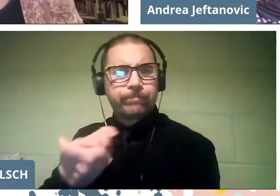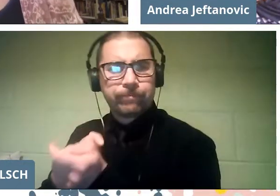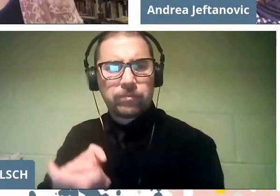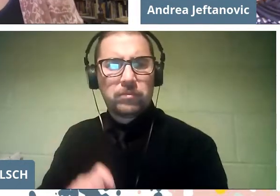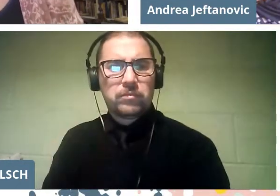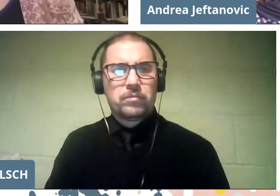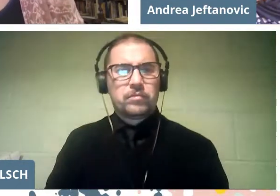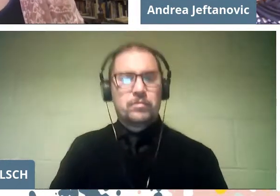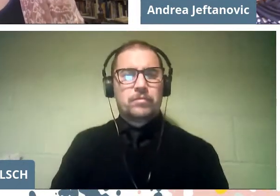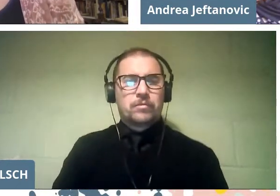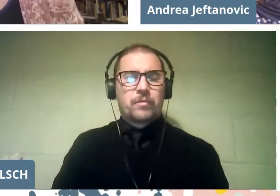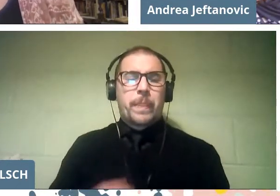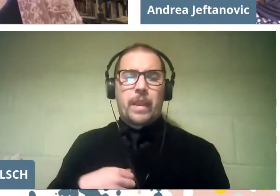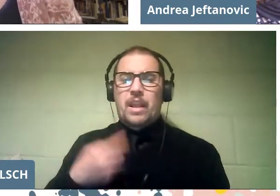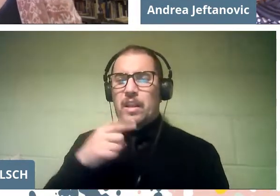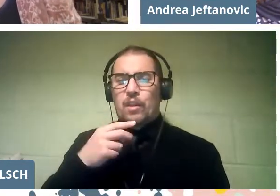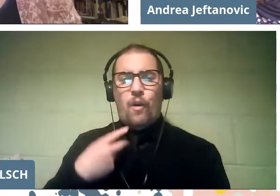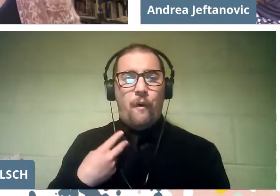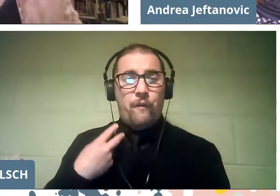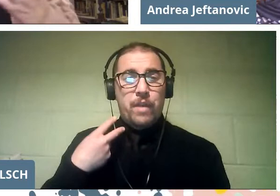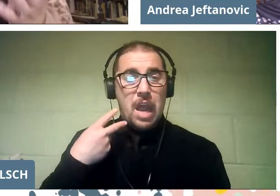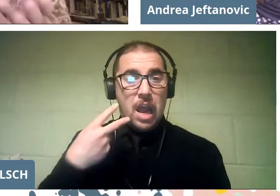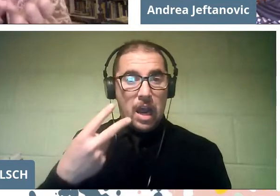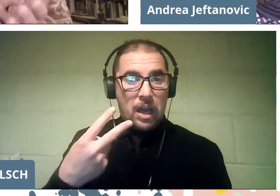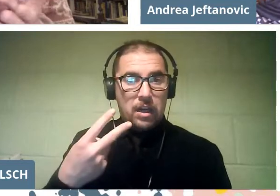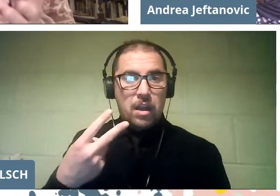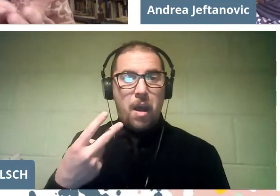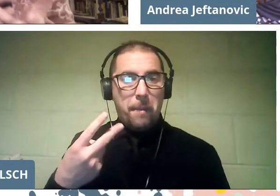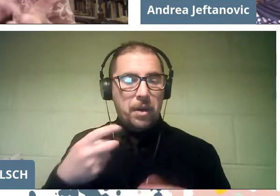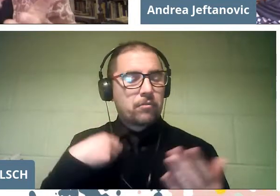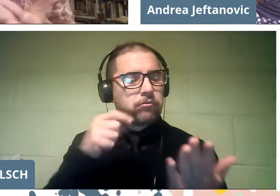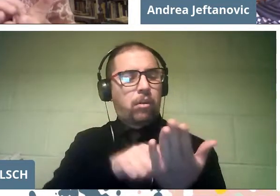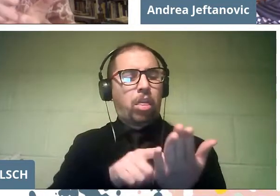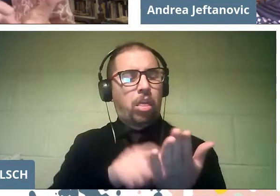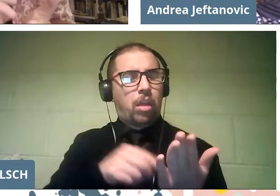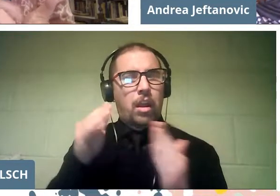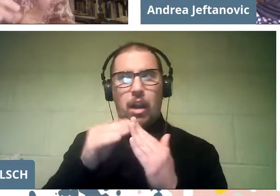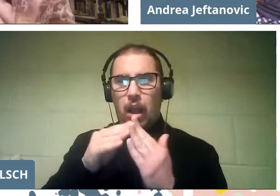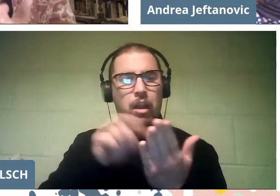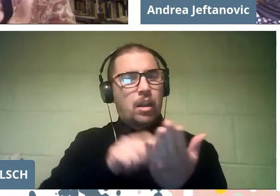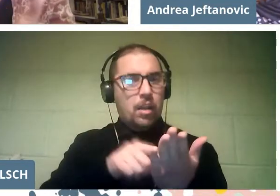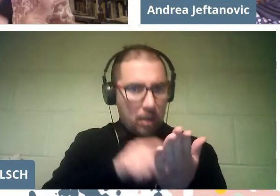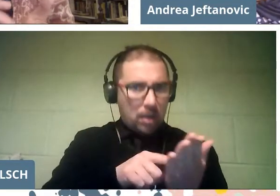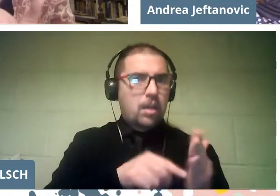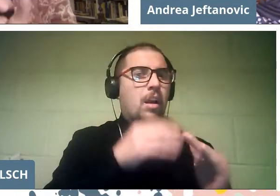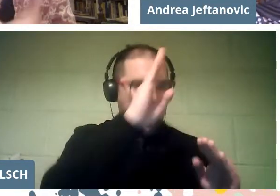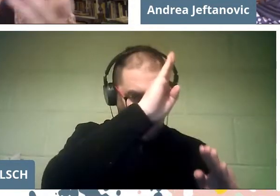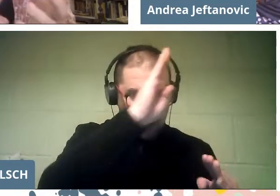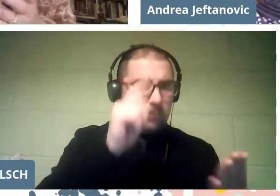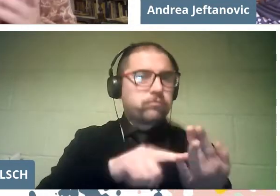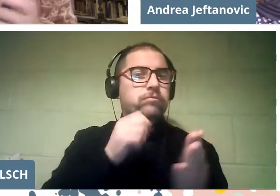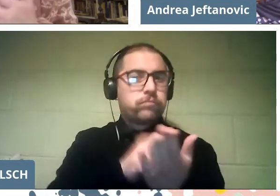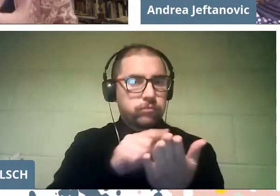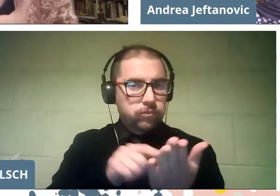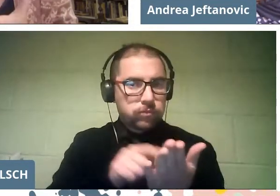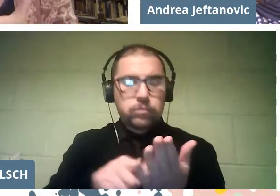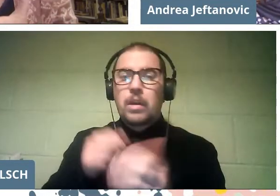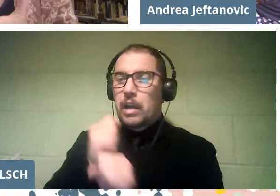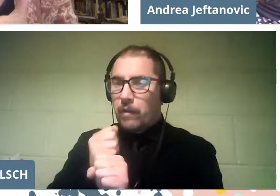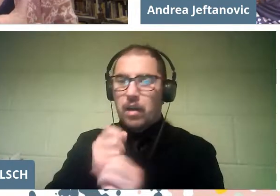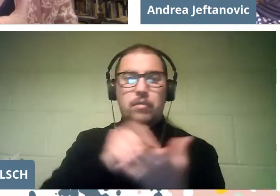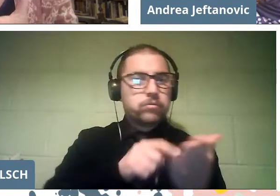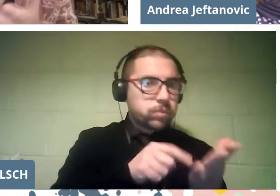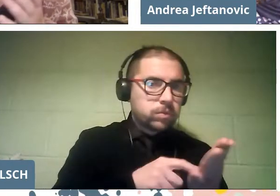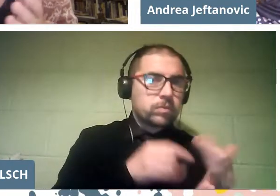no estar en modo viajando, porque estás conectado, mandando mensajes y copuchando con los